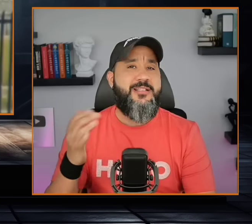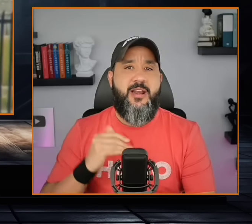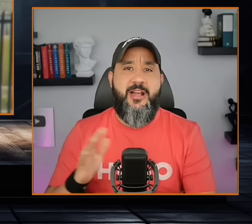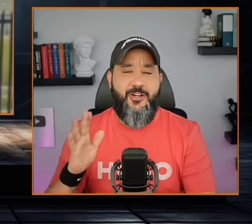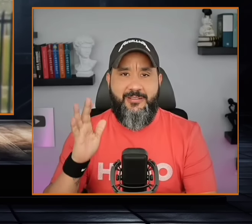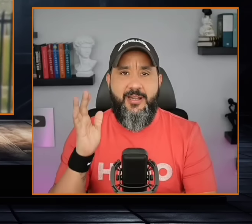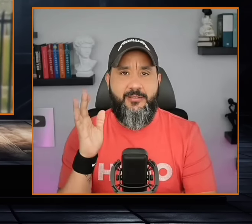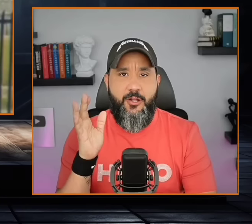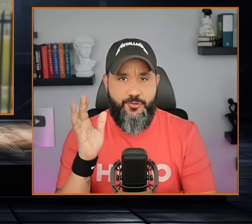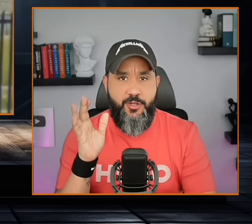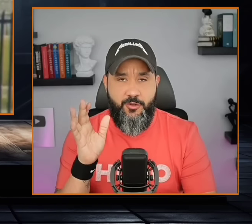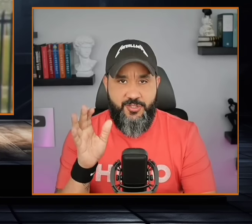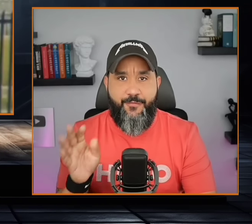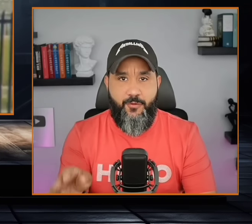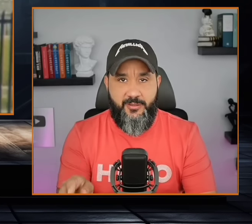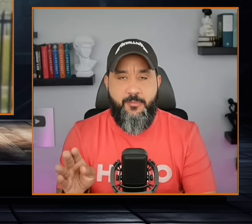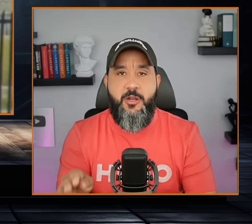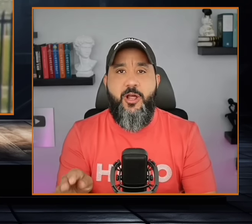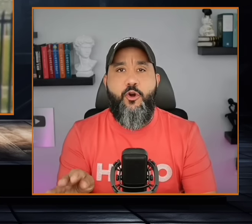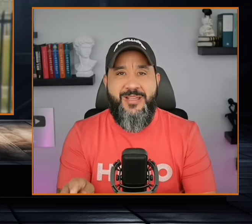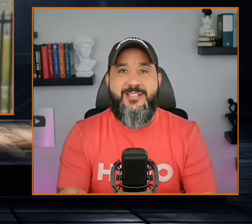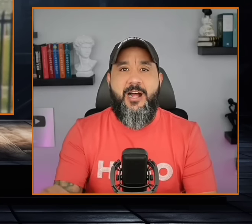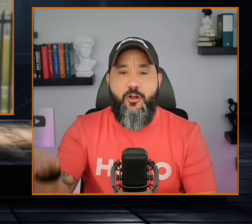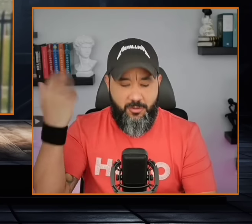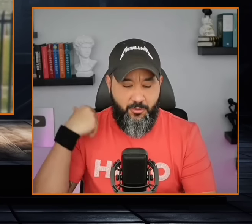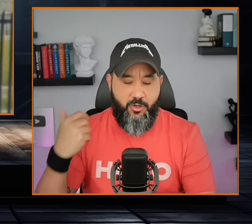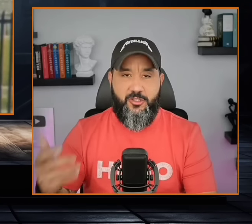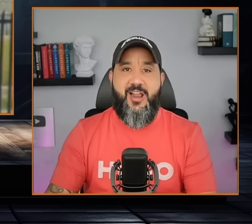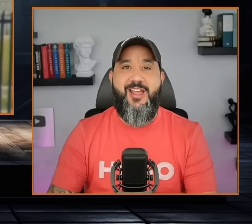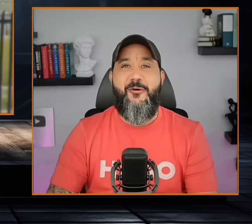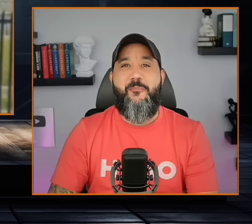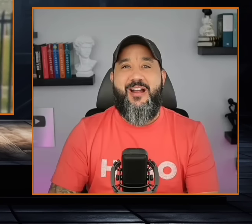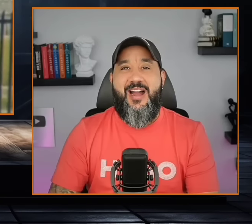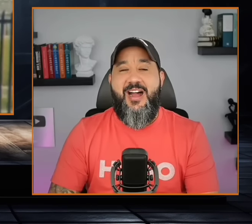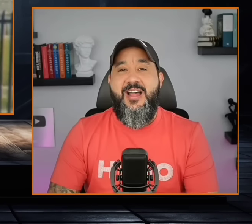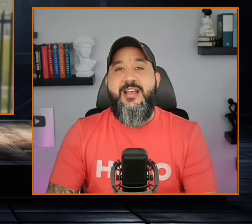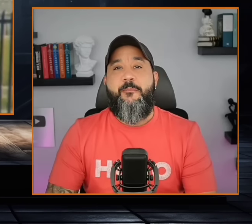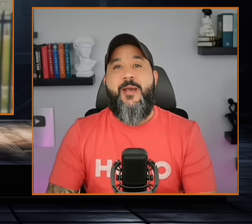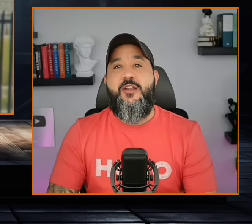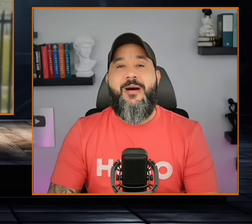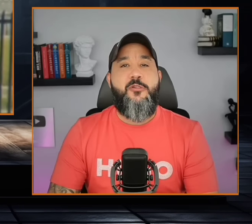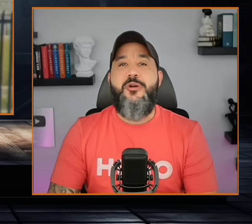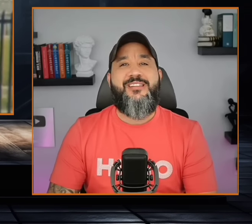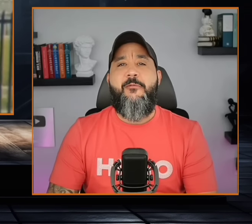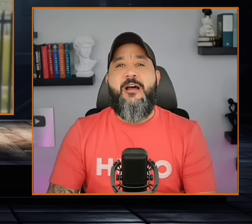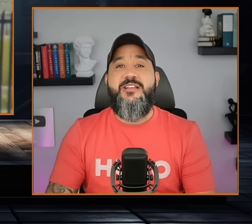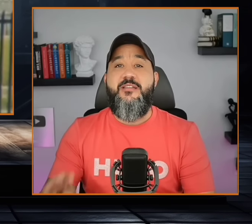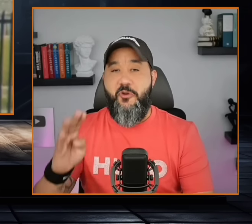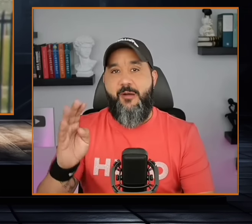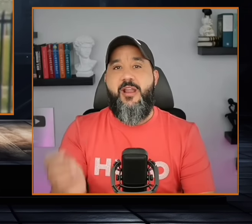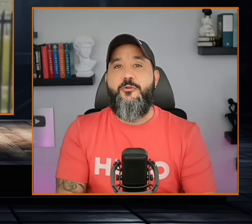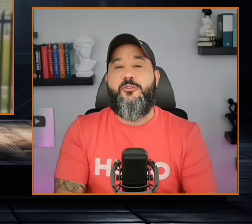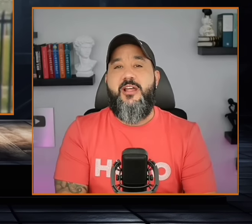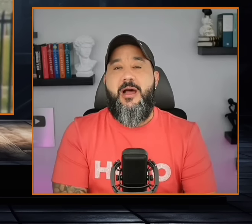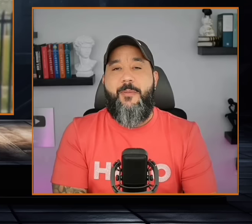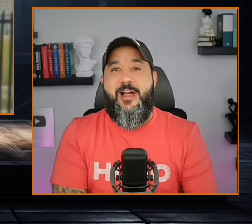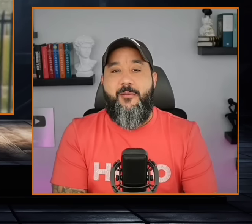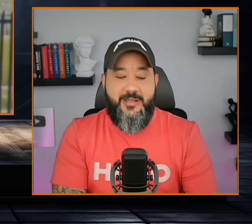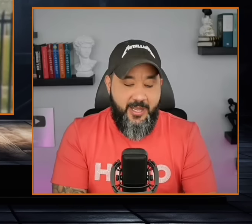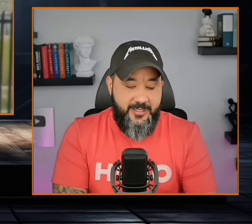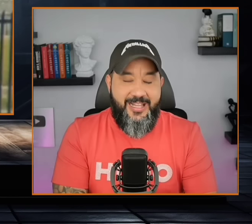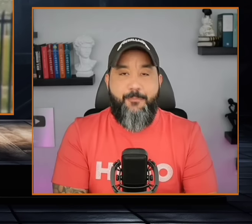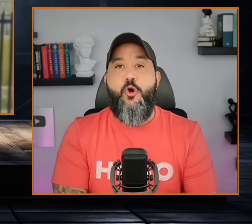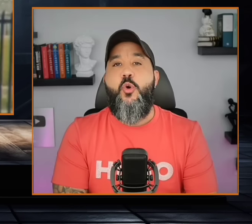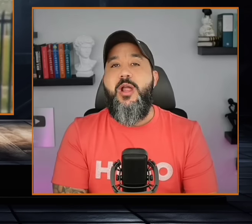Sí el avión hace rato que está en Estados Unidos O sea terminó decomisado lo trajeron para acá pero maduro está bravísimo ya verán ustedes las